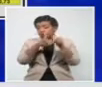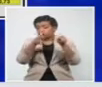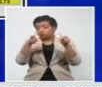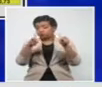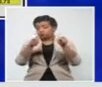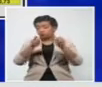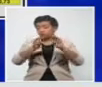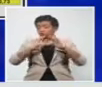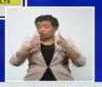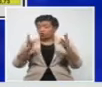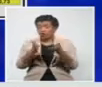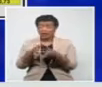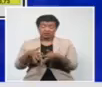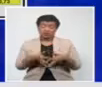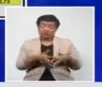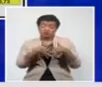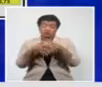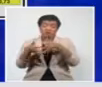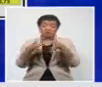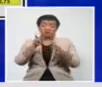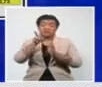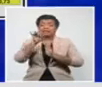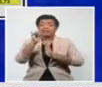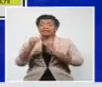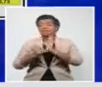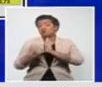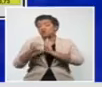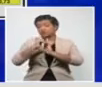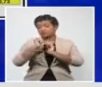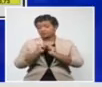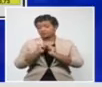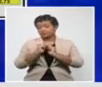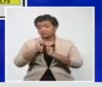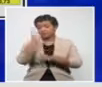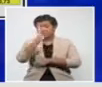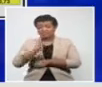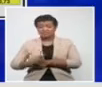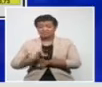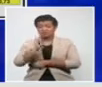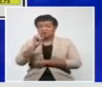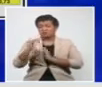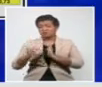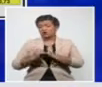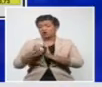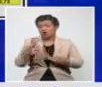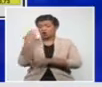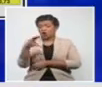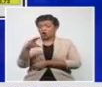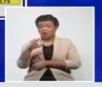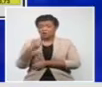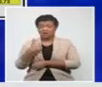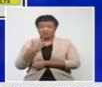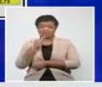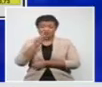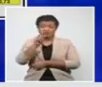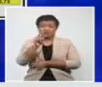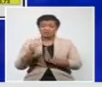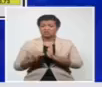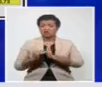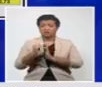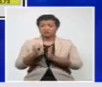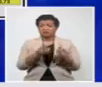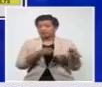Unidos con más de 27 millones, Brasil con más de 9, Colombia, como habíamos dicho, con más de 2 millones,